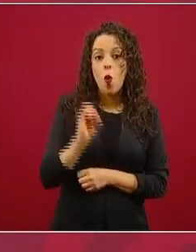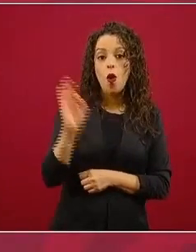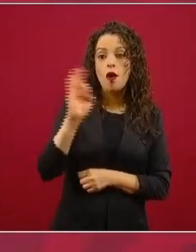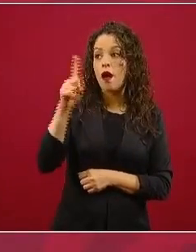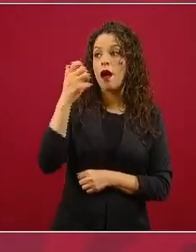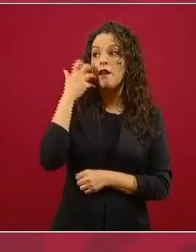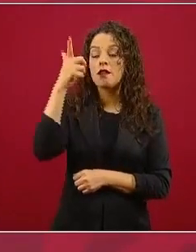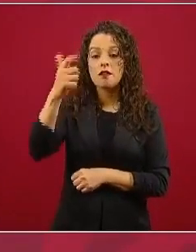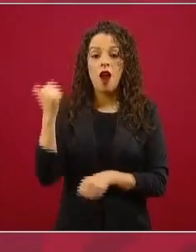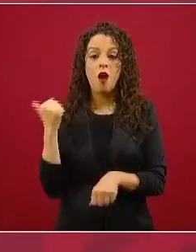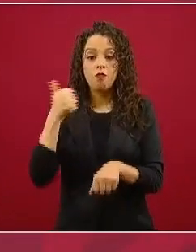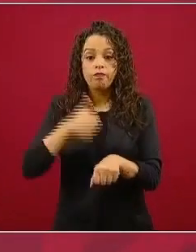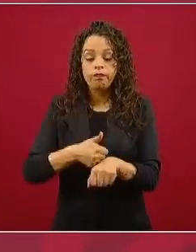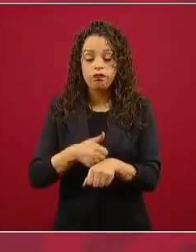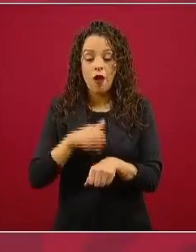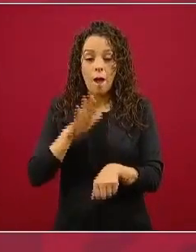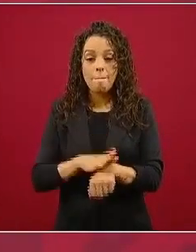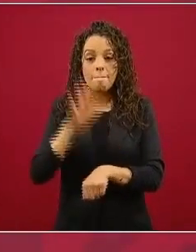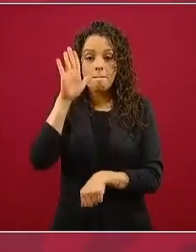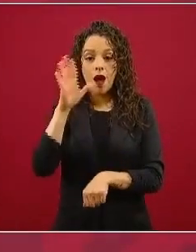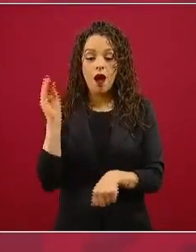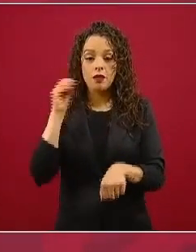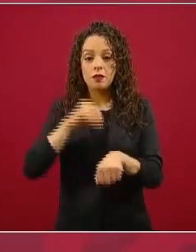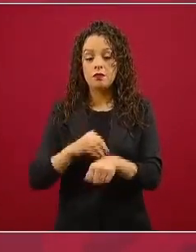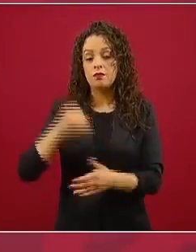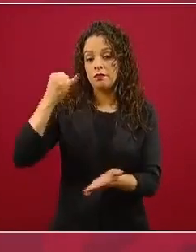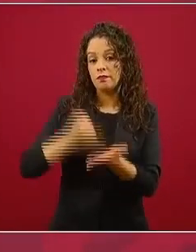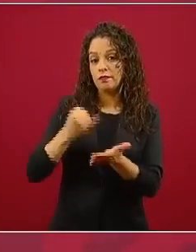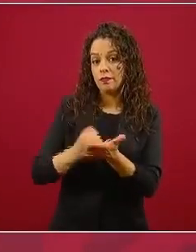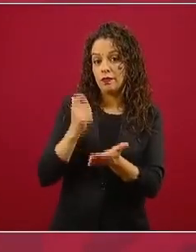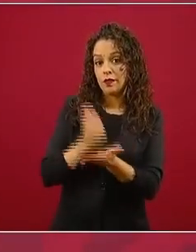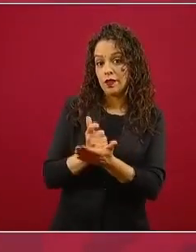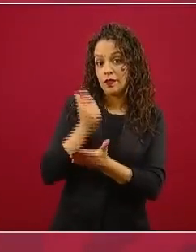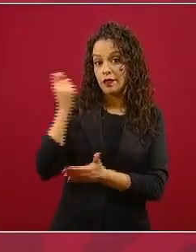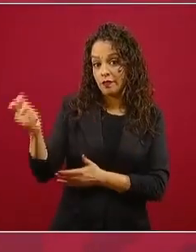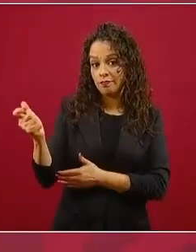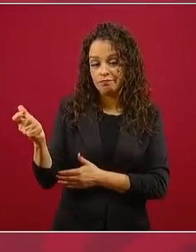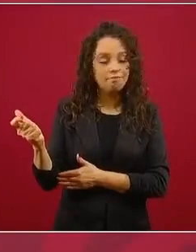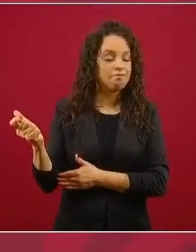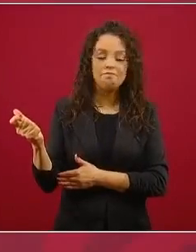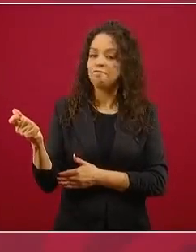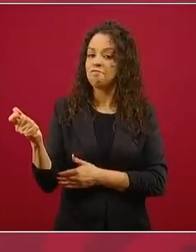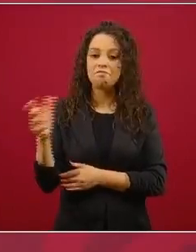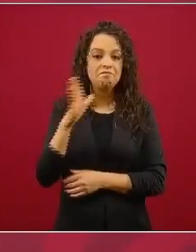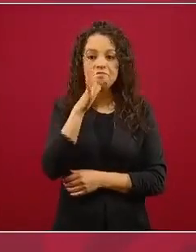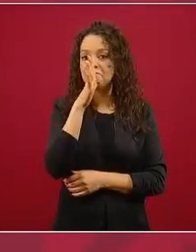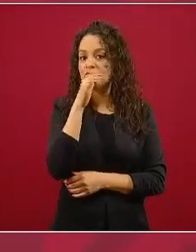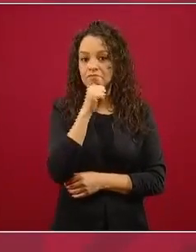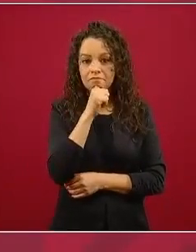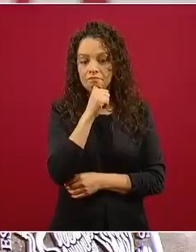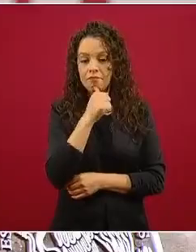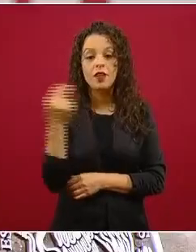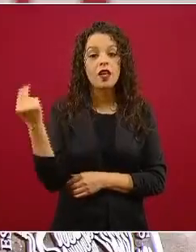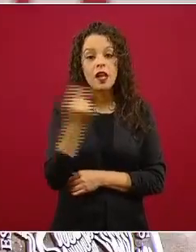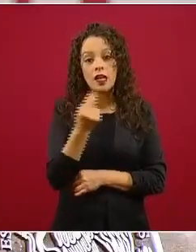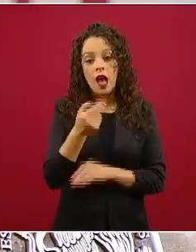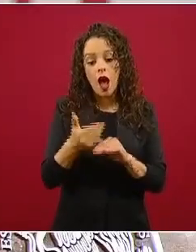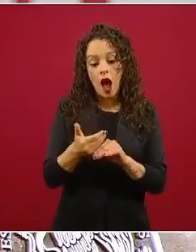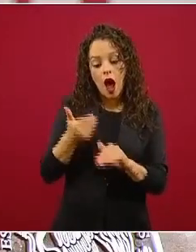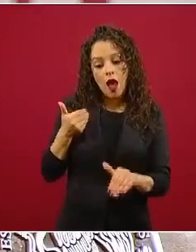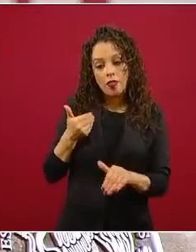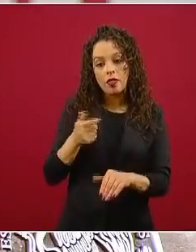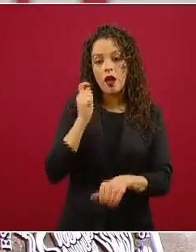aumento en aranceles de mercancías sin un procedimiento